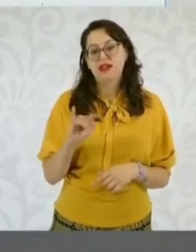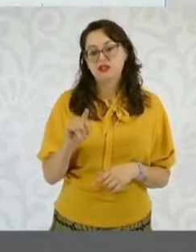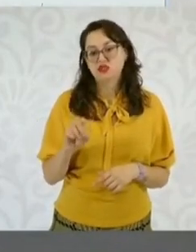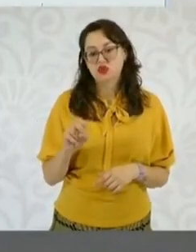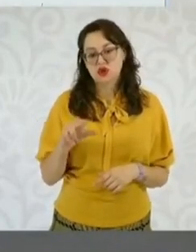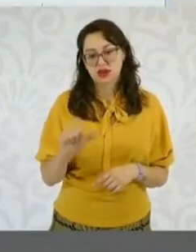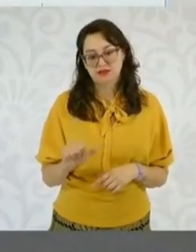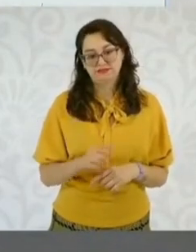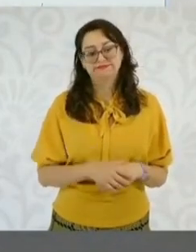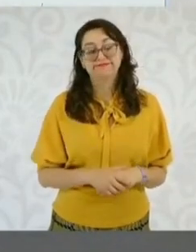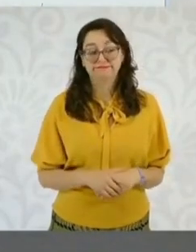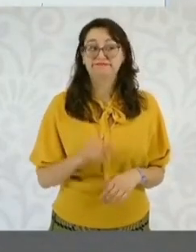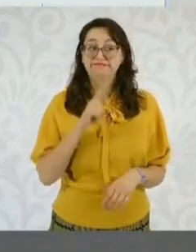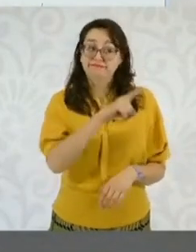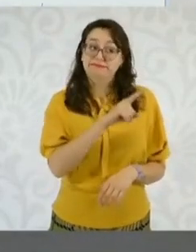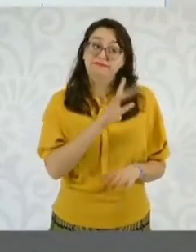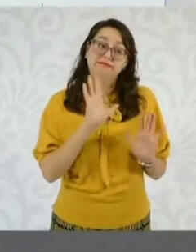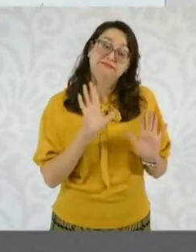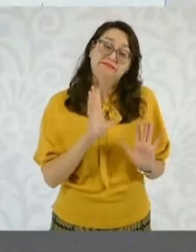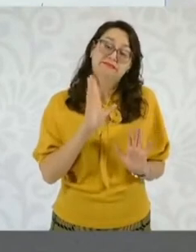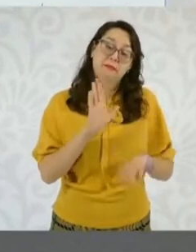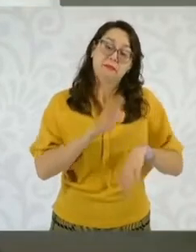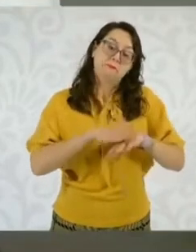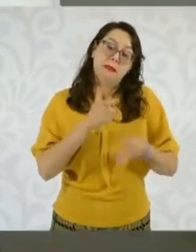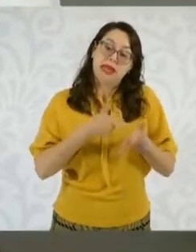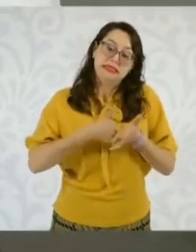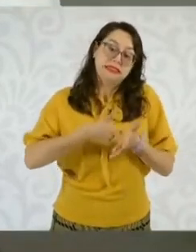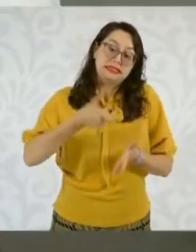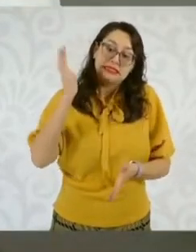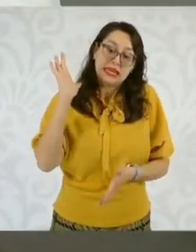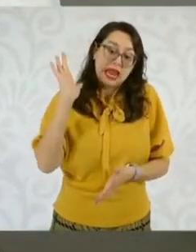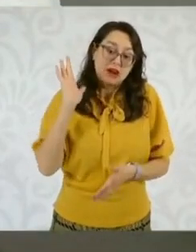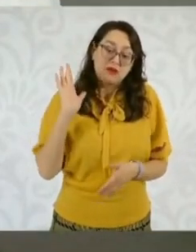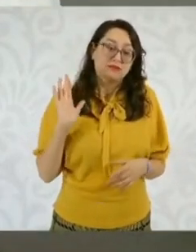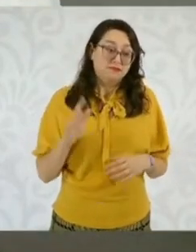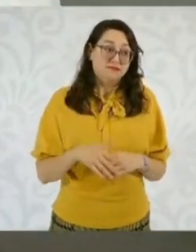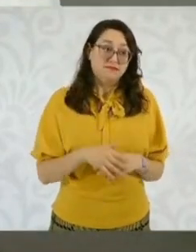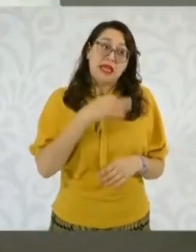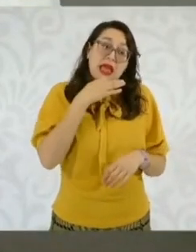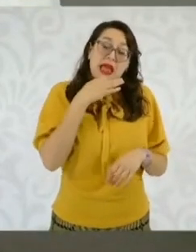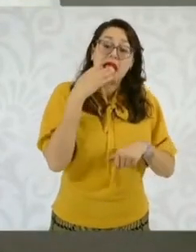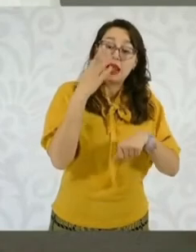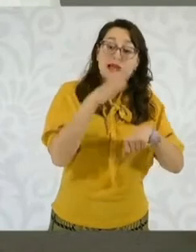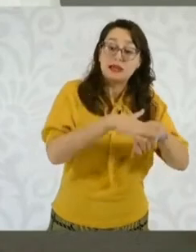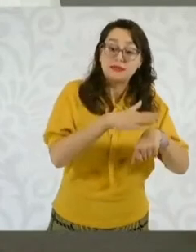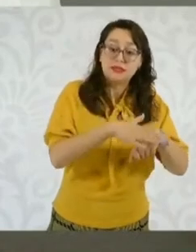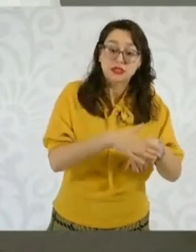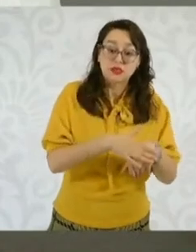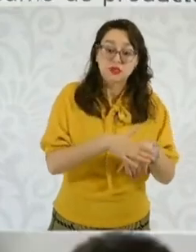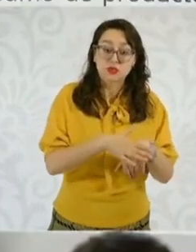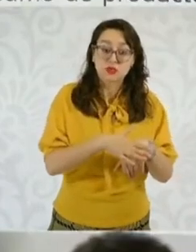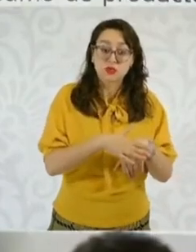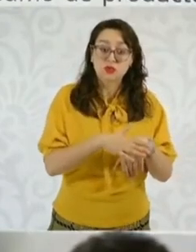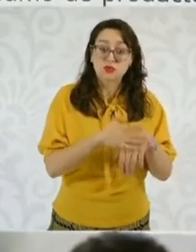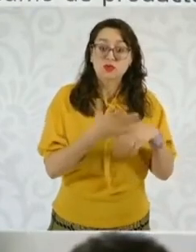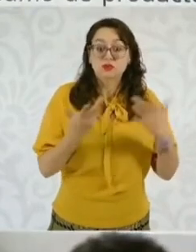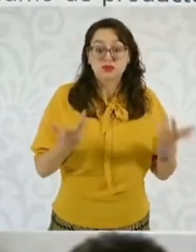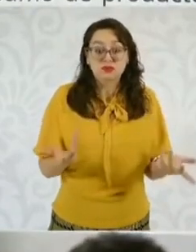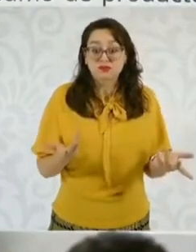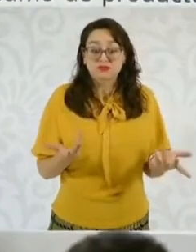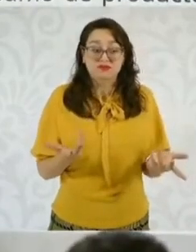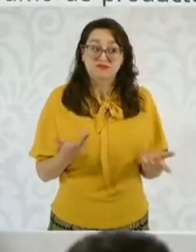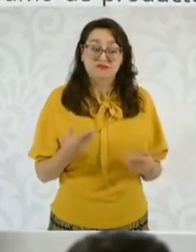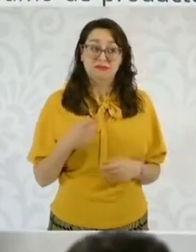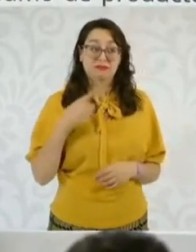Arizona. Entonces, esto es lo que estimamos el impacto de un día al otro, para que tengamos una percepción de por qué es un